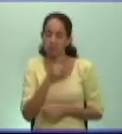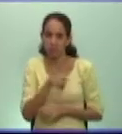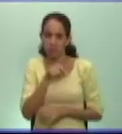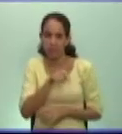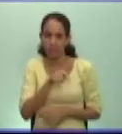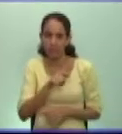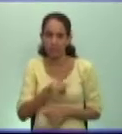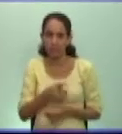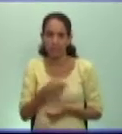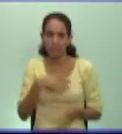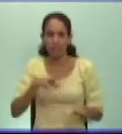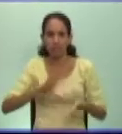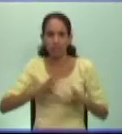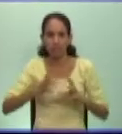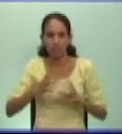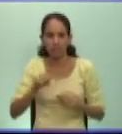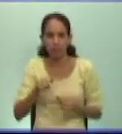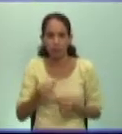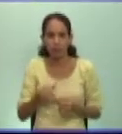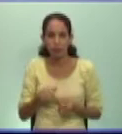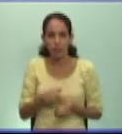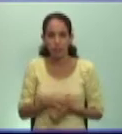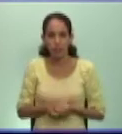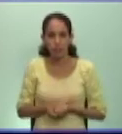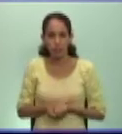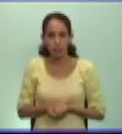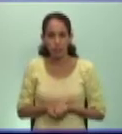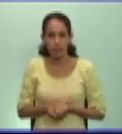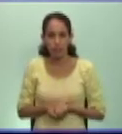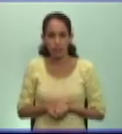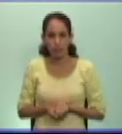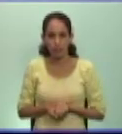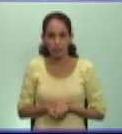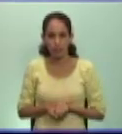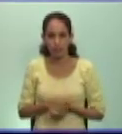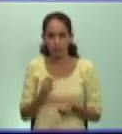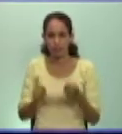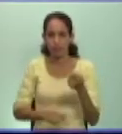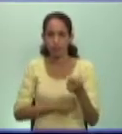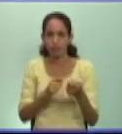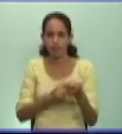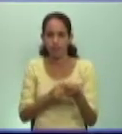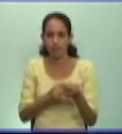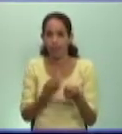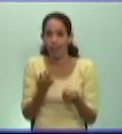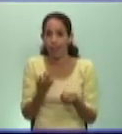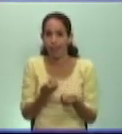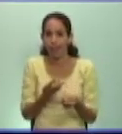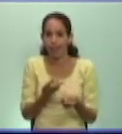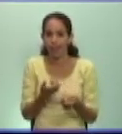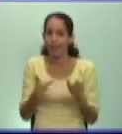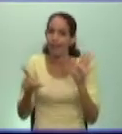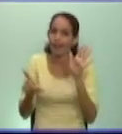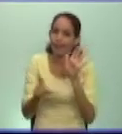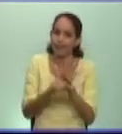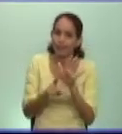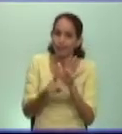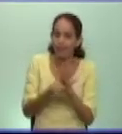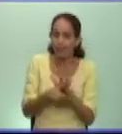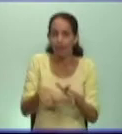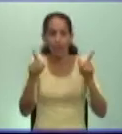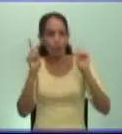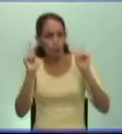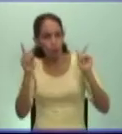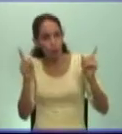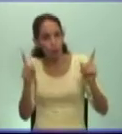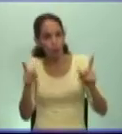fortalecimiento norteamericano y ahora la Guerra Fría, como diríamos nosotros, doctrina, como política llevada a cabo